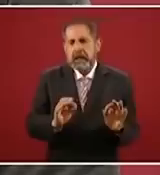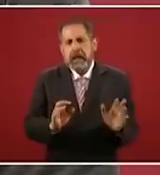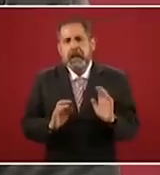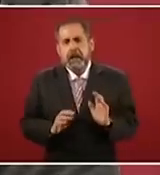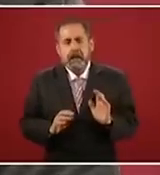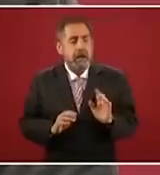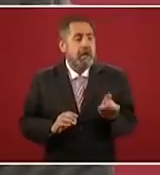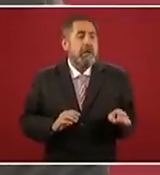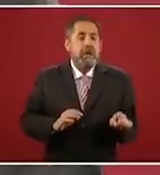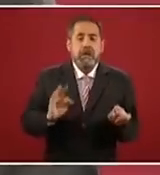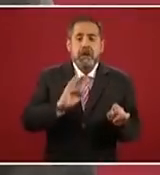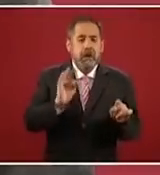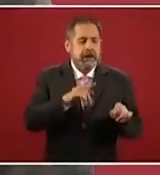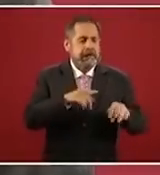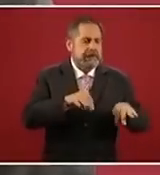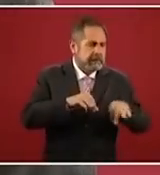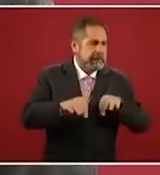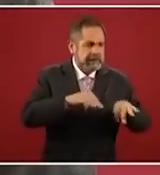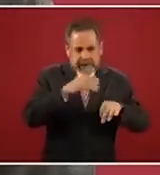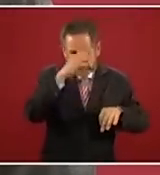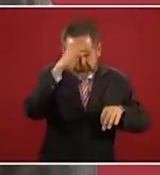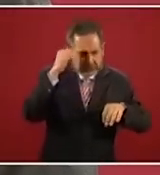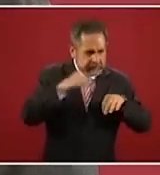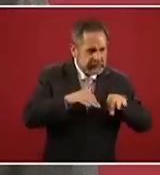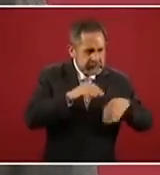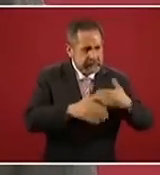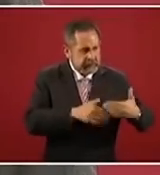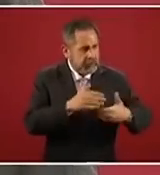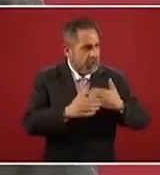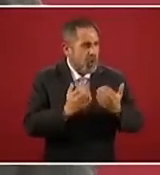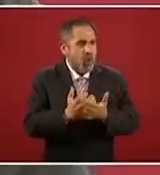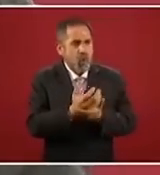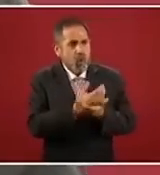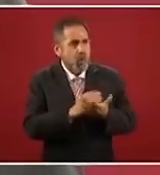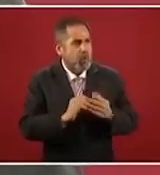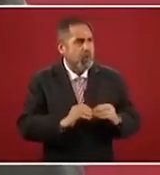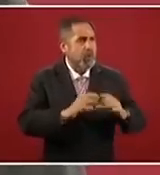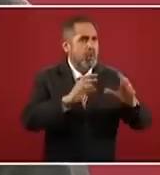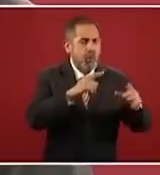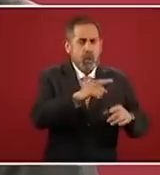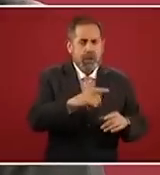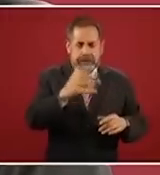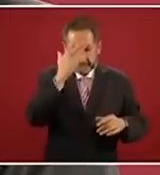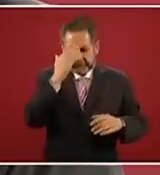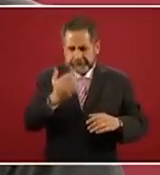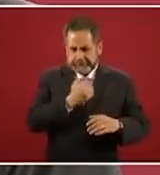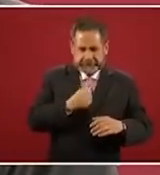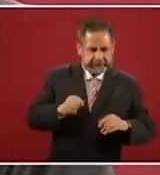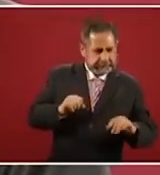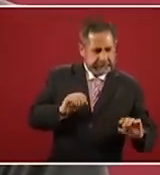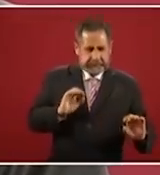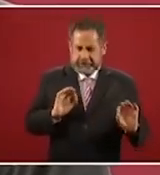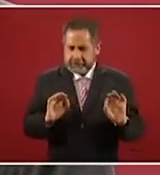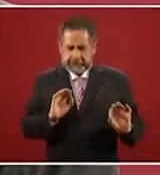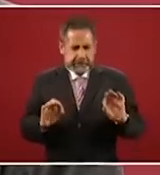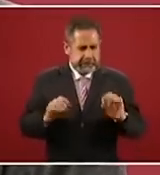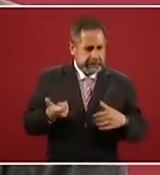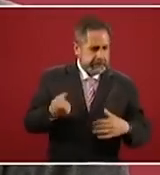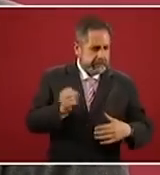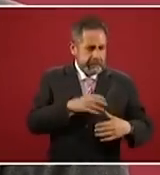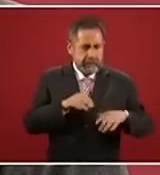logra con su trabajo, con su constancia, con su talento,